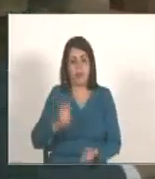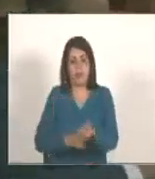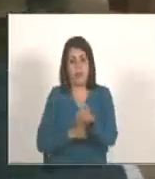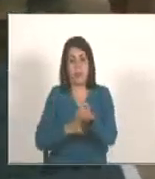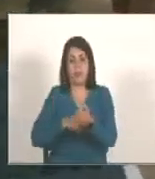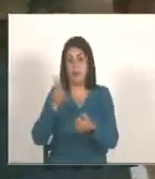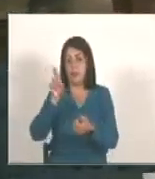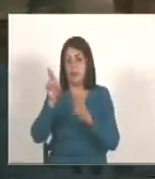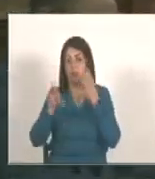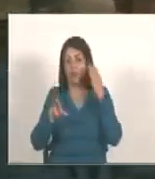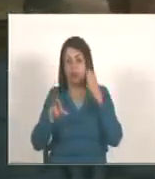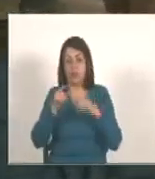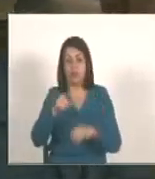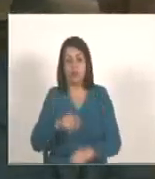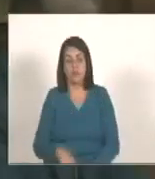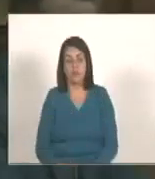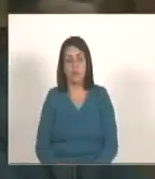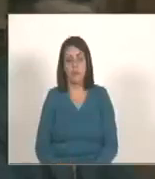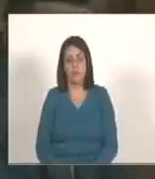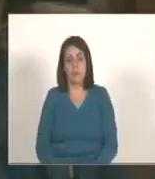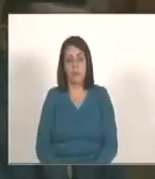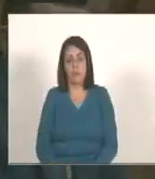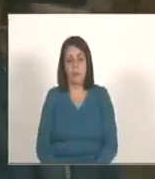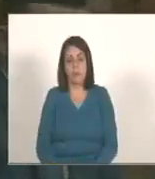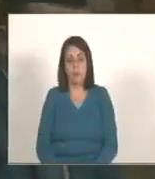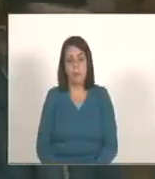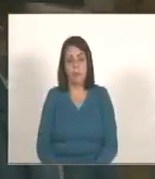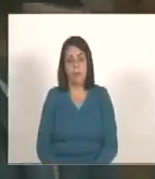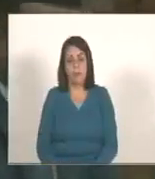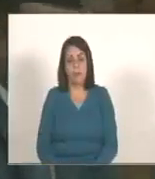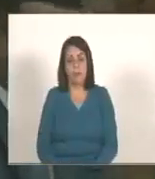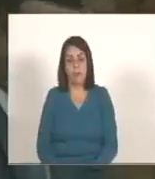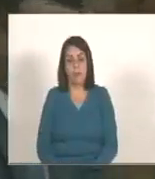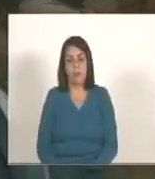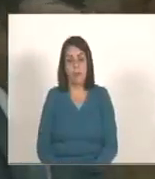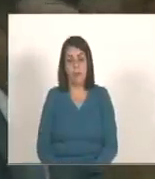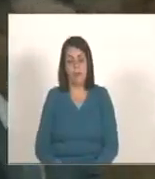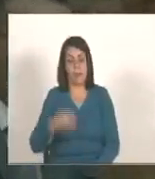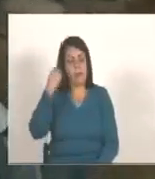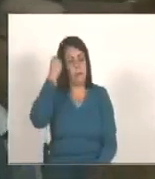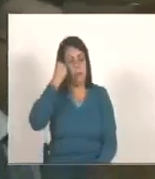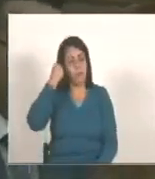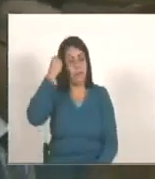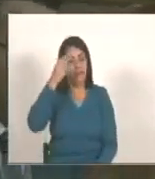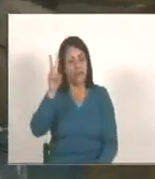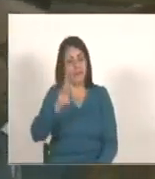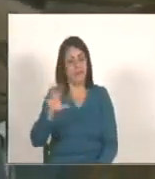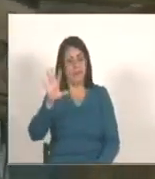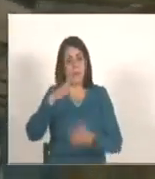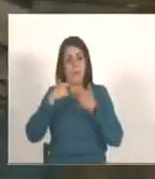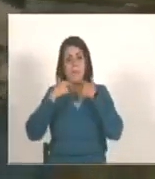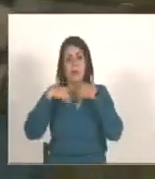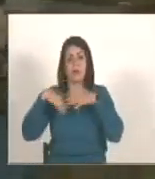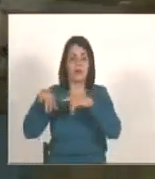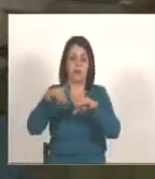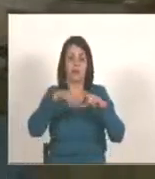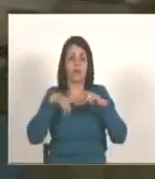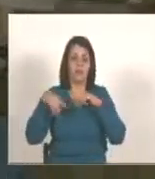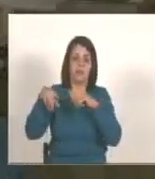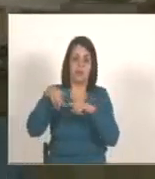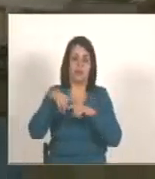República de Colombia, donde se consideraba que Venezuela estaba perdiendo territorio.